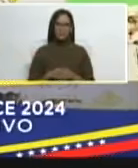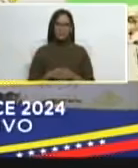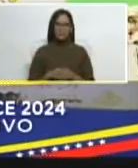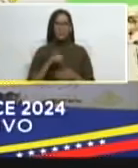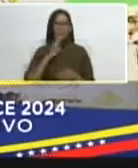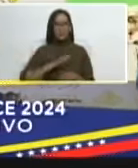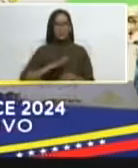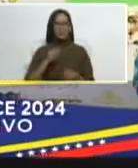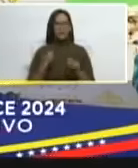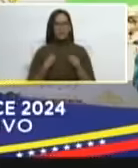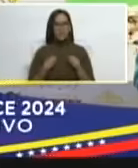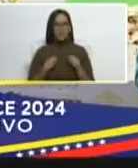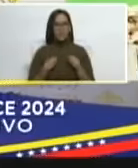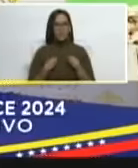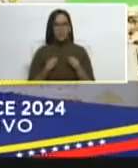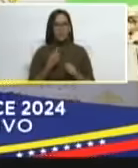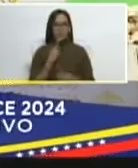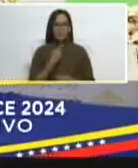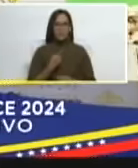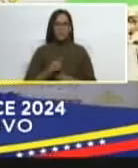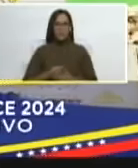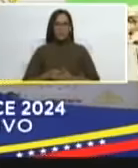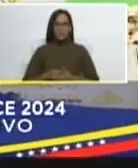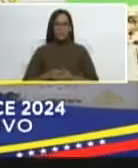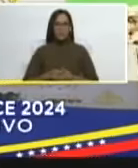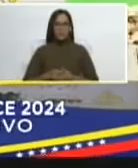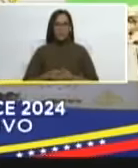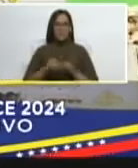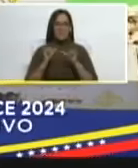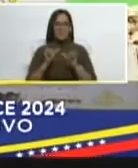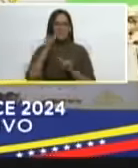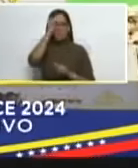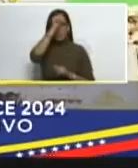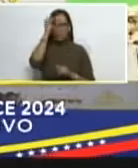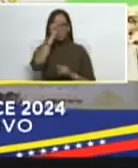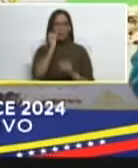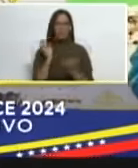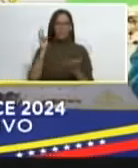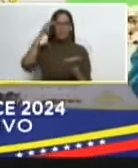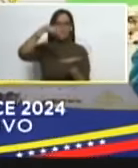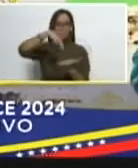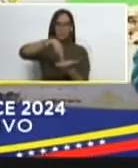Estoy vivo, le dijo. El mismo domingo de resurrección.